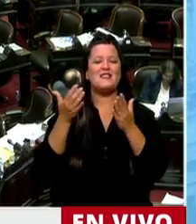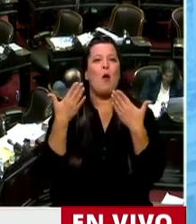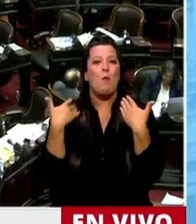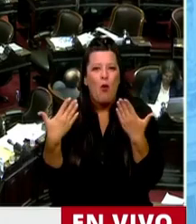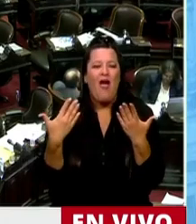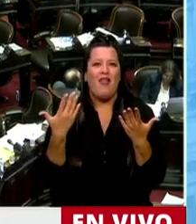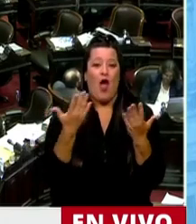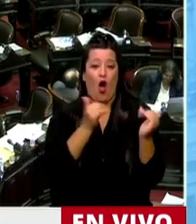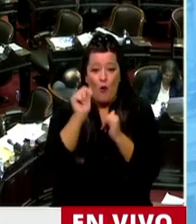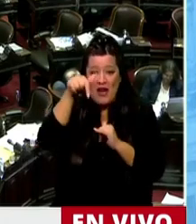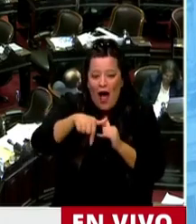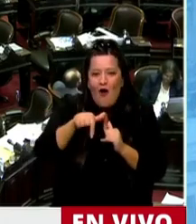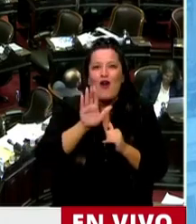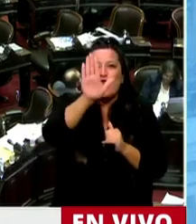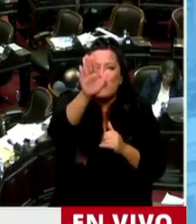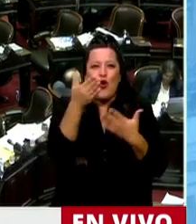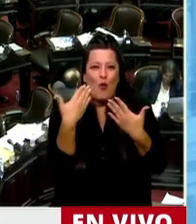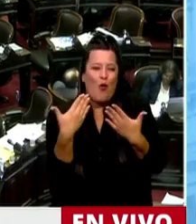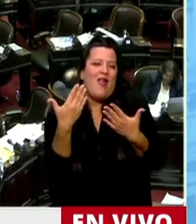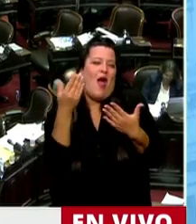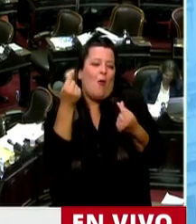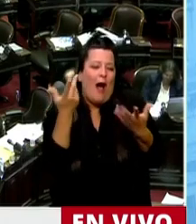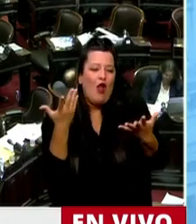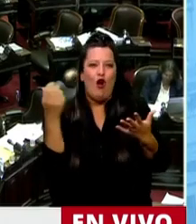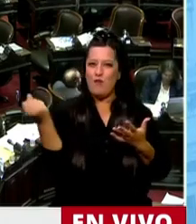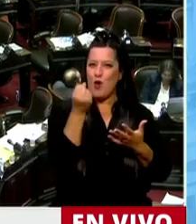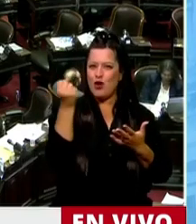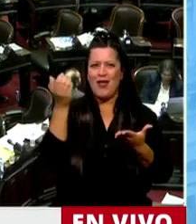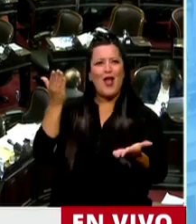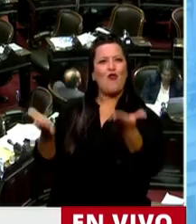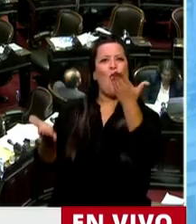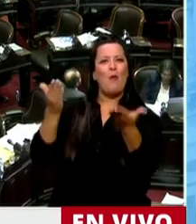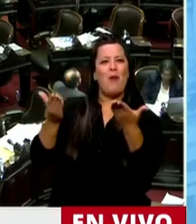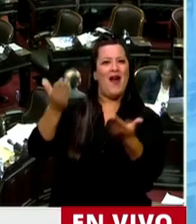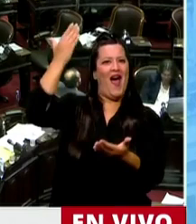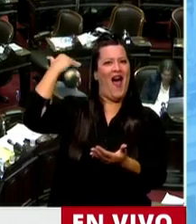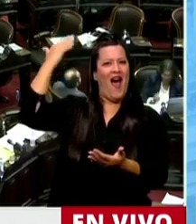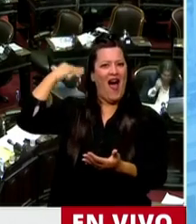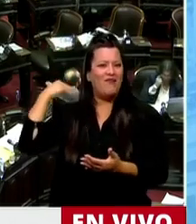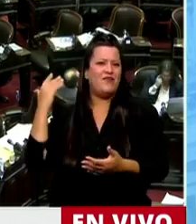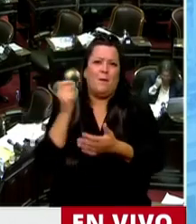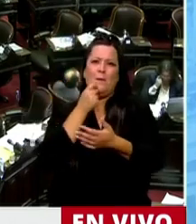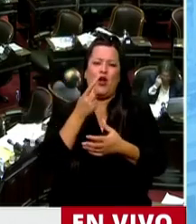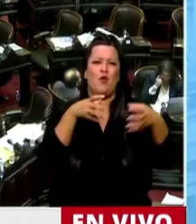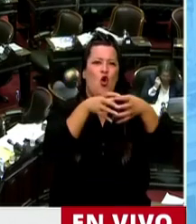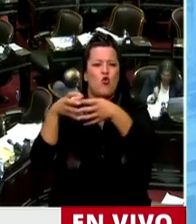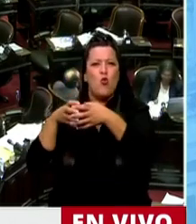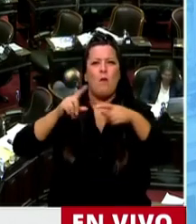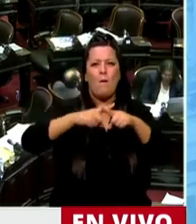el futuro valorar y comparar todo lo que las diferentes fuerzas